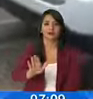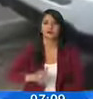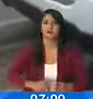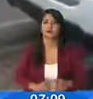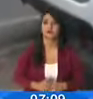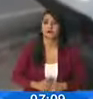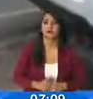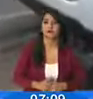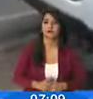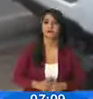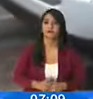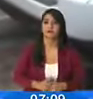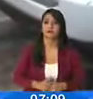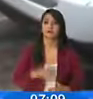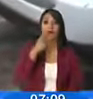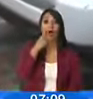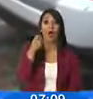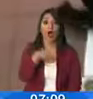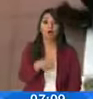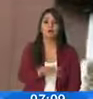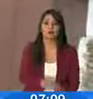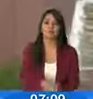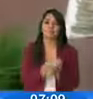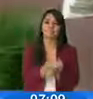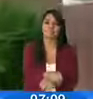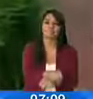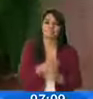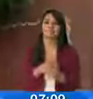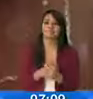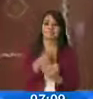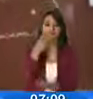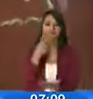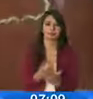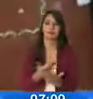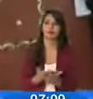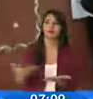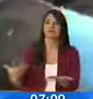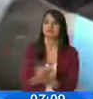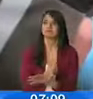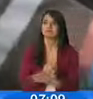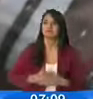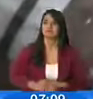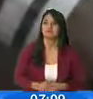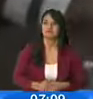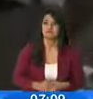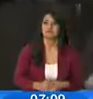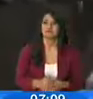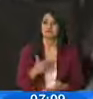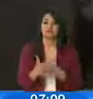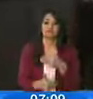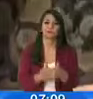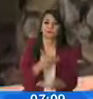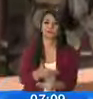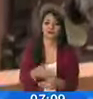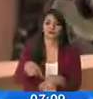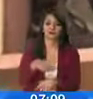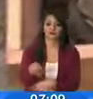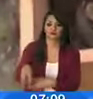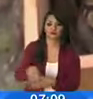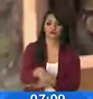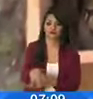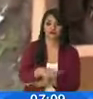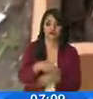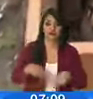cuentos. El adulto mayor fue detenido y las evidencias incautadas. En los próximos días, las serpientes